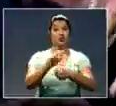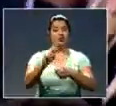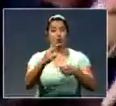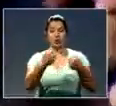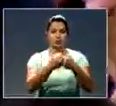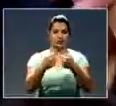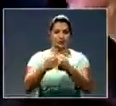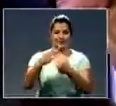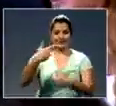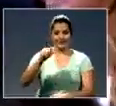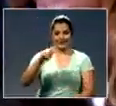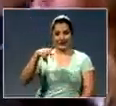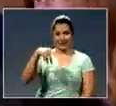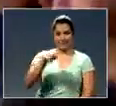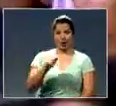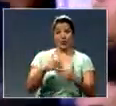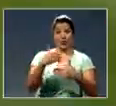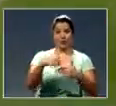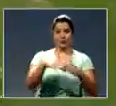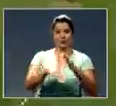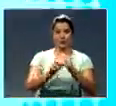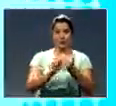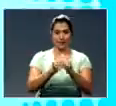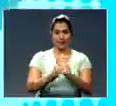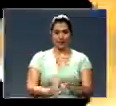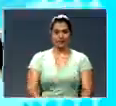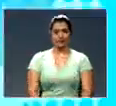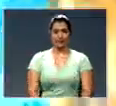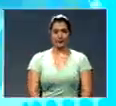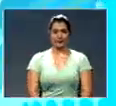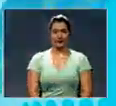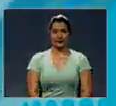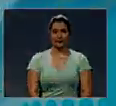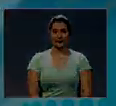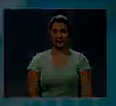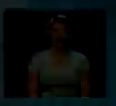de la Champions en nuestra sección deportiva.